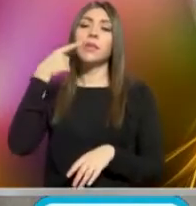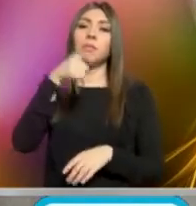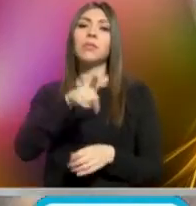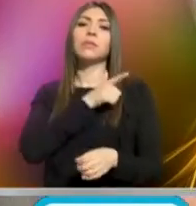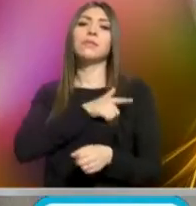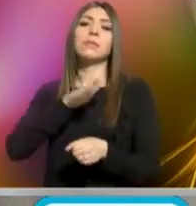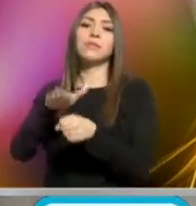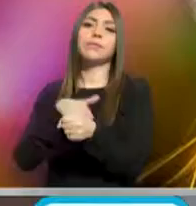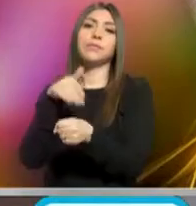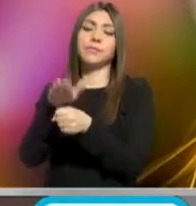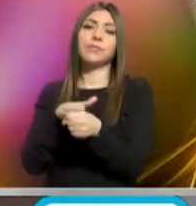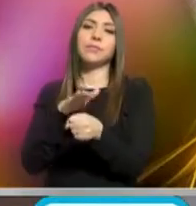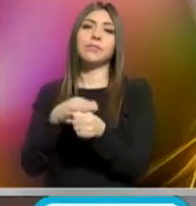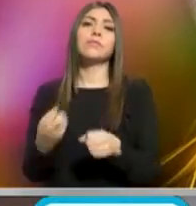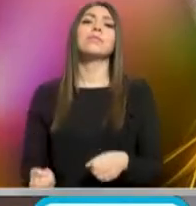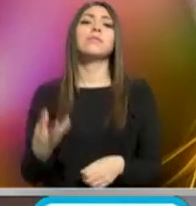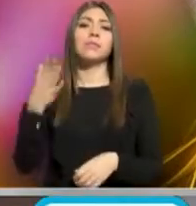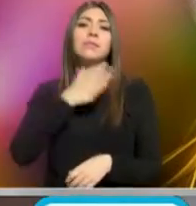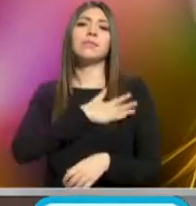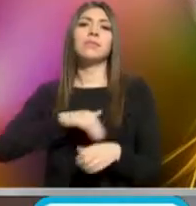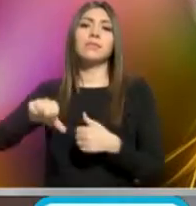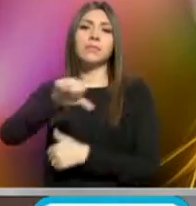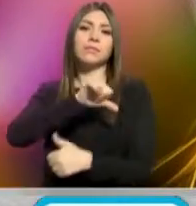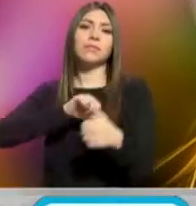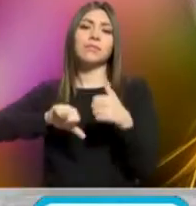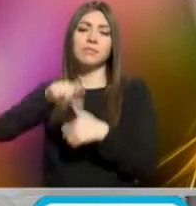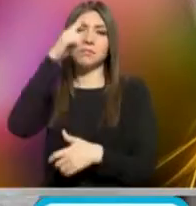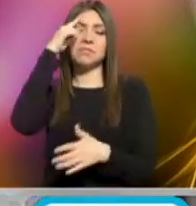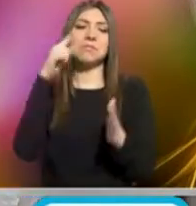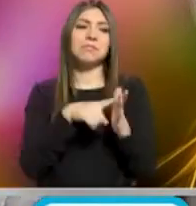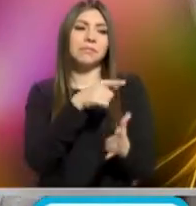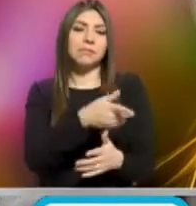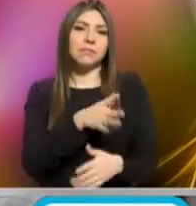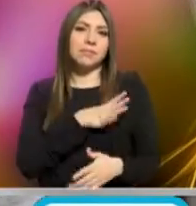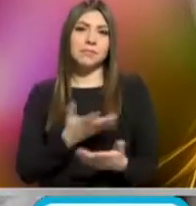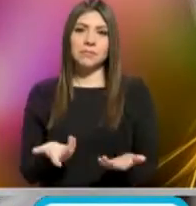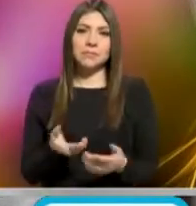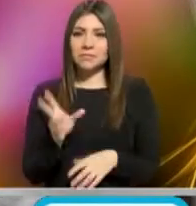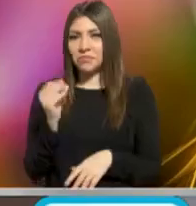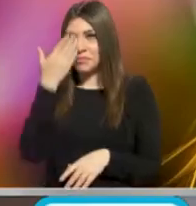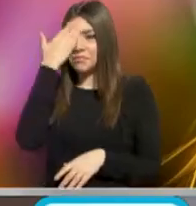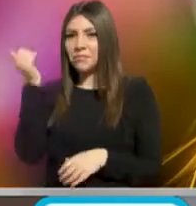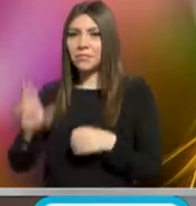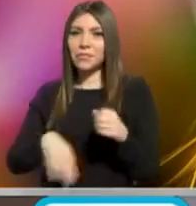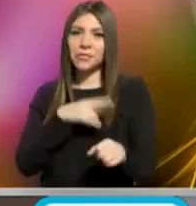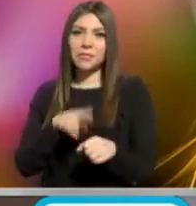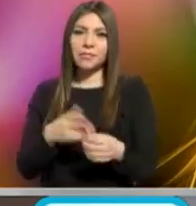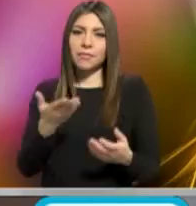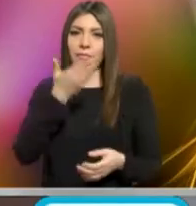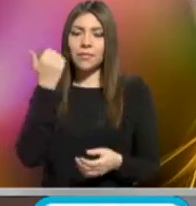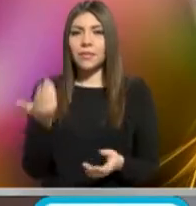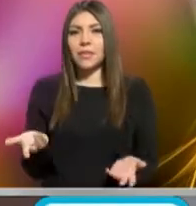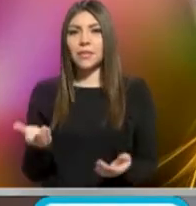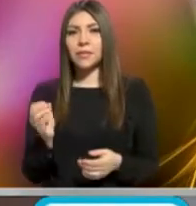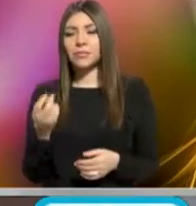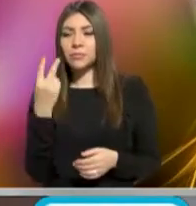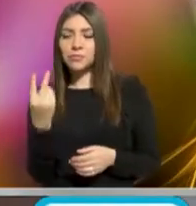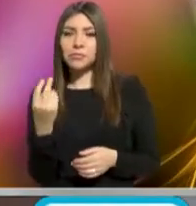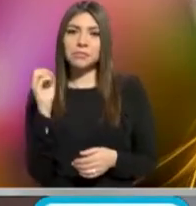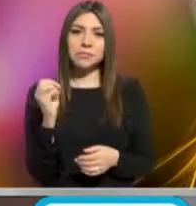seductor. ¿Cuántas amantes crees que pudo tener este hombre? Pues las normales que uno pueda tener, ¿no? Unas Ok. 2,